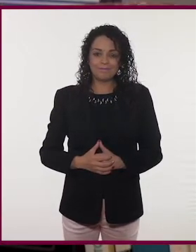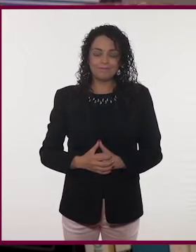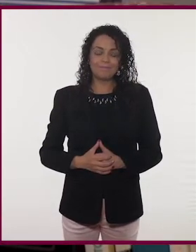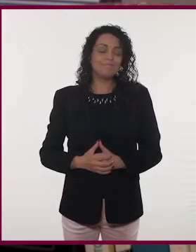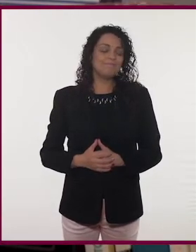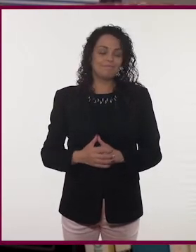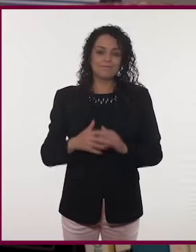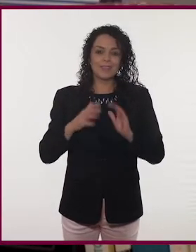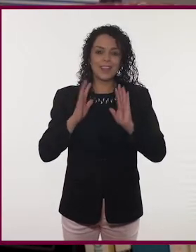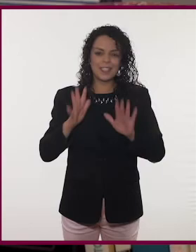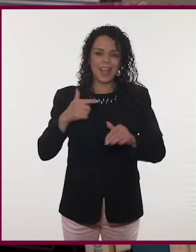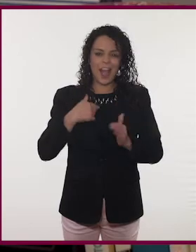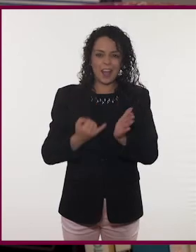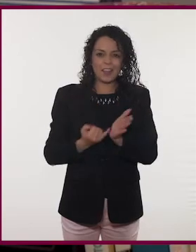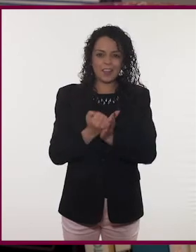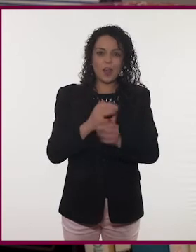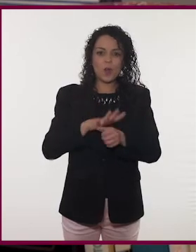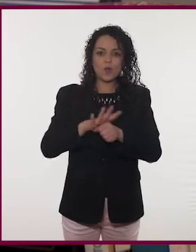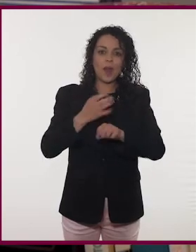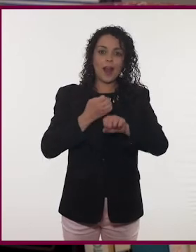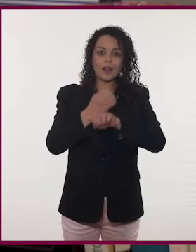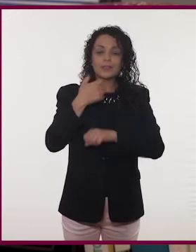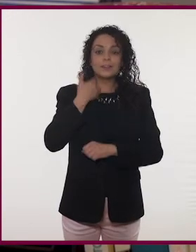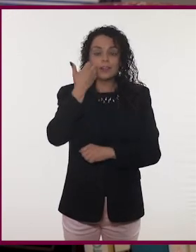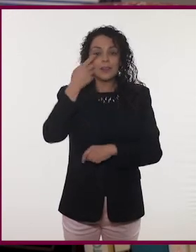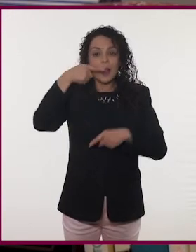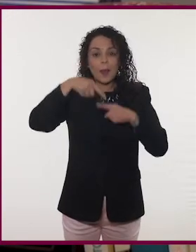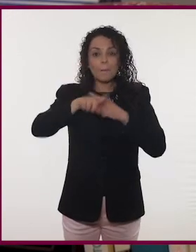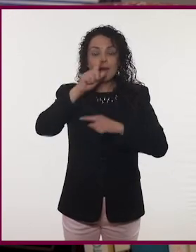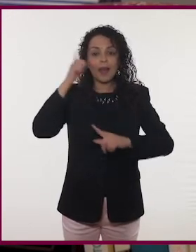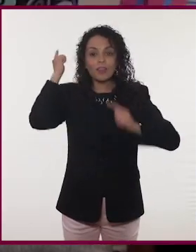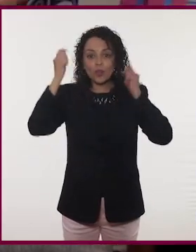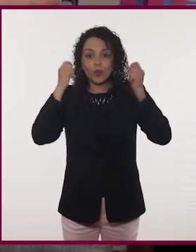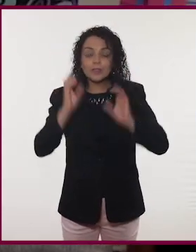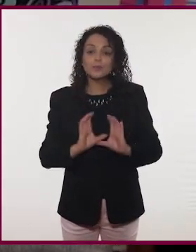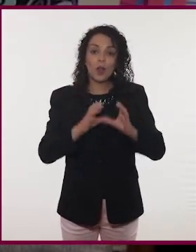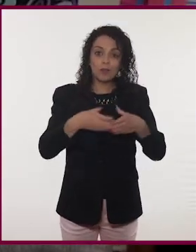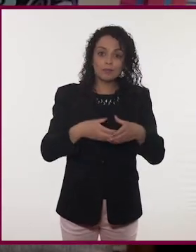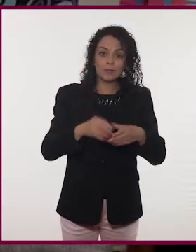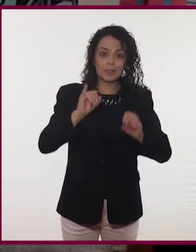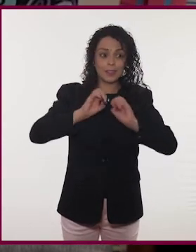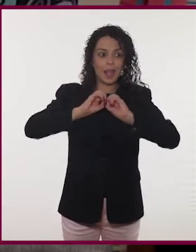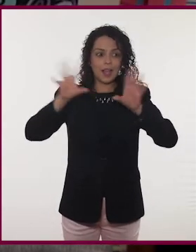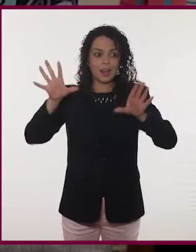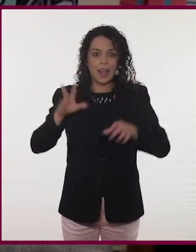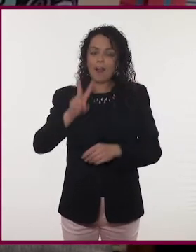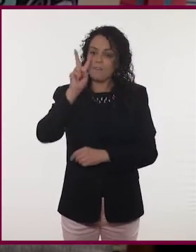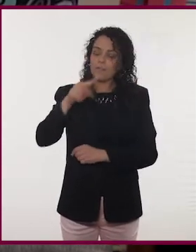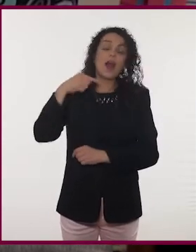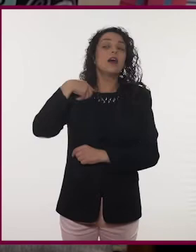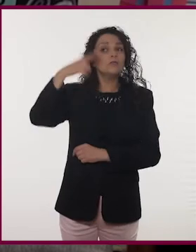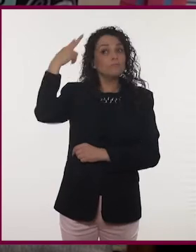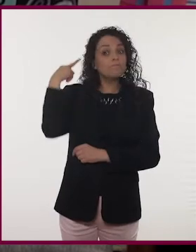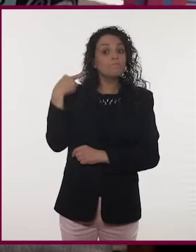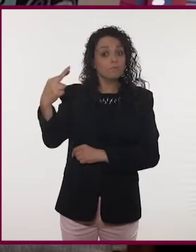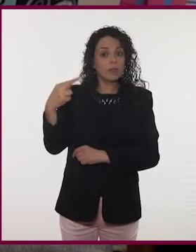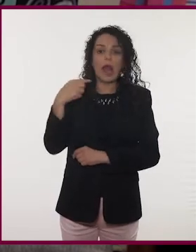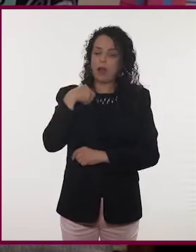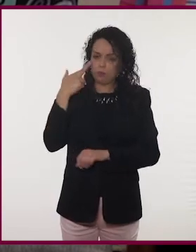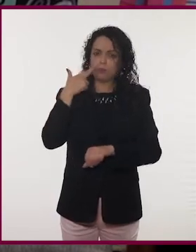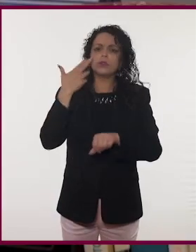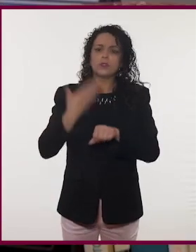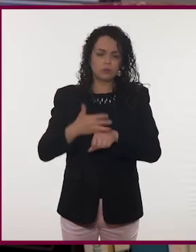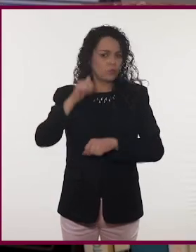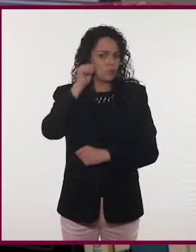Ya decidí por cuál estado quiero comenzar mi aventura por el turismo comunitario. ¡Claro! Seré una viajera responsable en todo